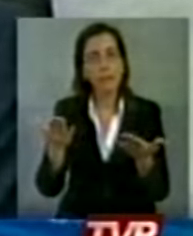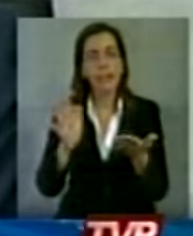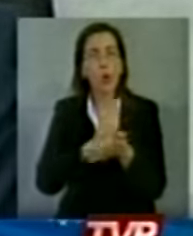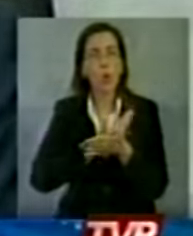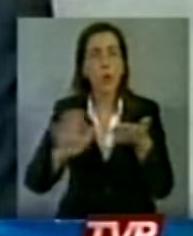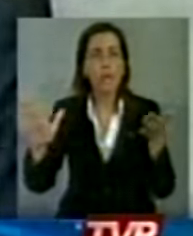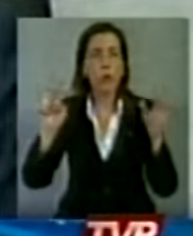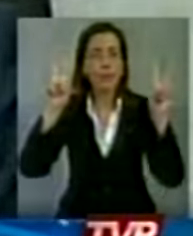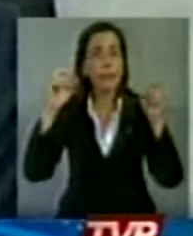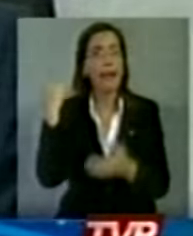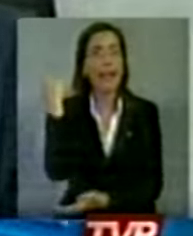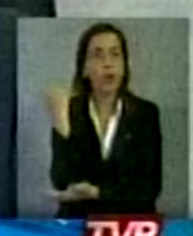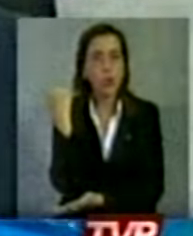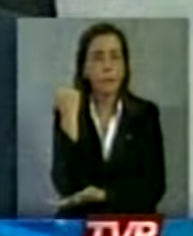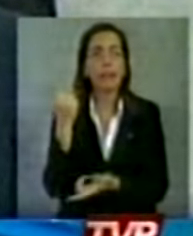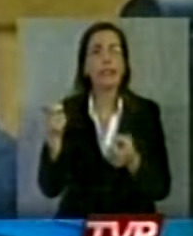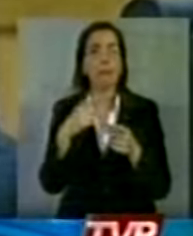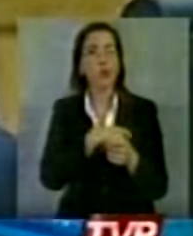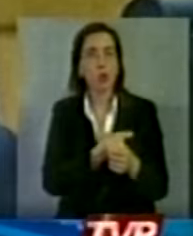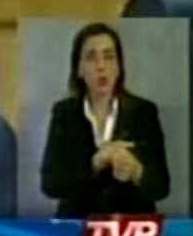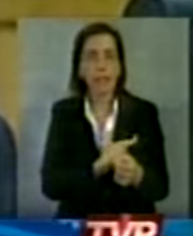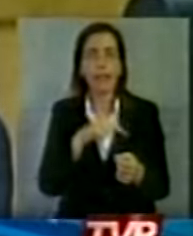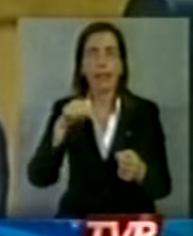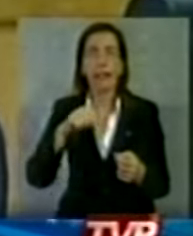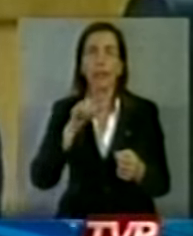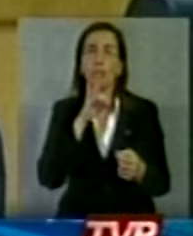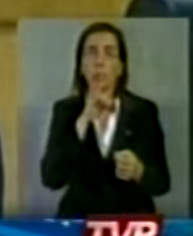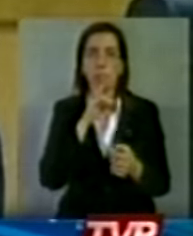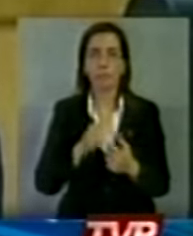historia económica y social de la provincia.